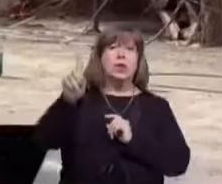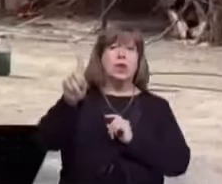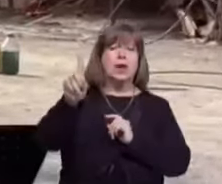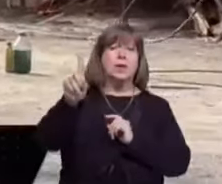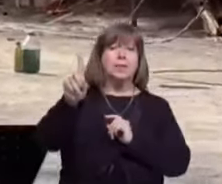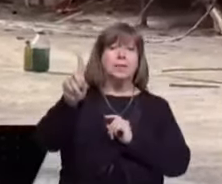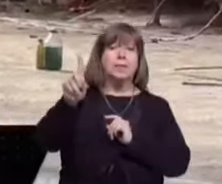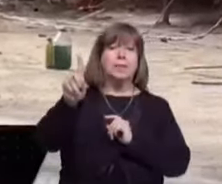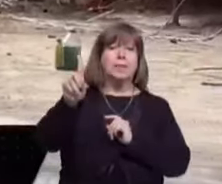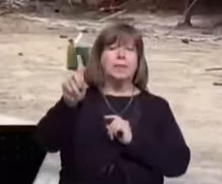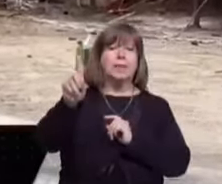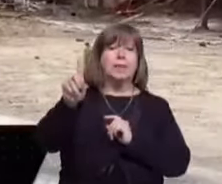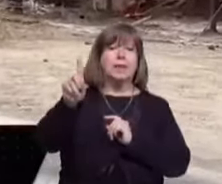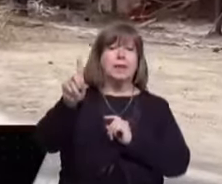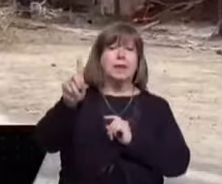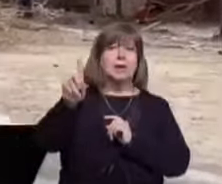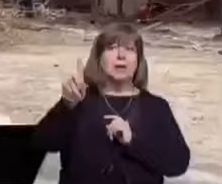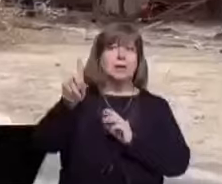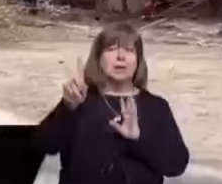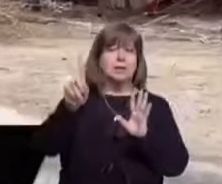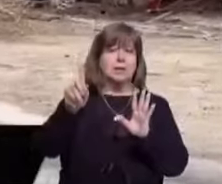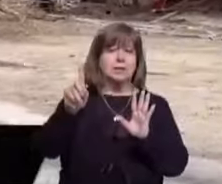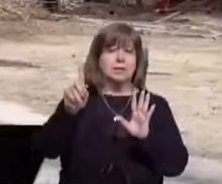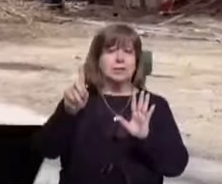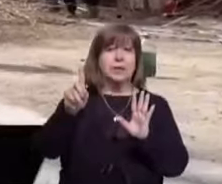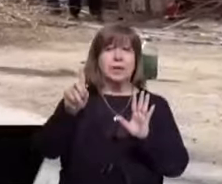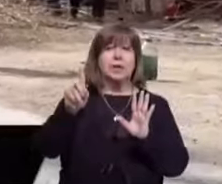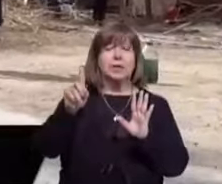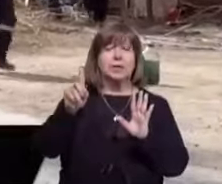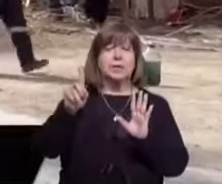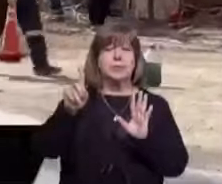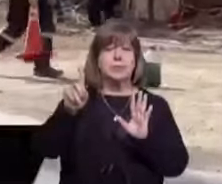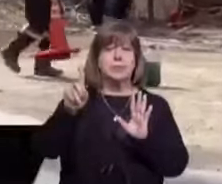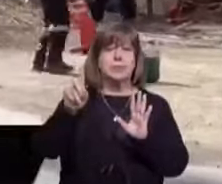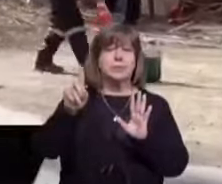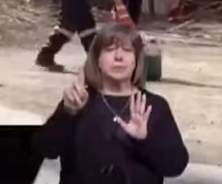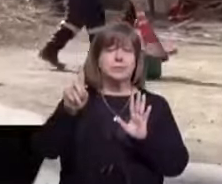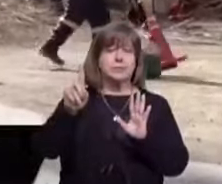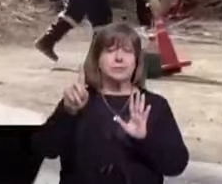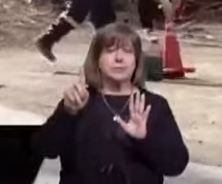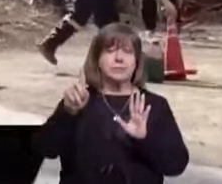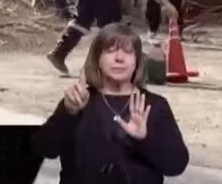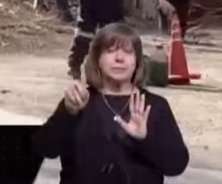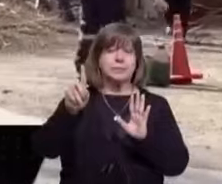retorno. Dale, dale, te escuchamos. Seguís en vivo, sí, dale.